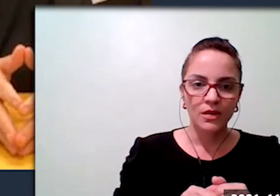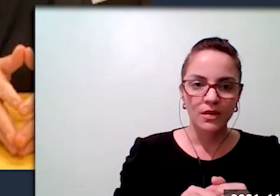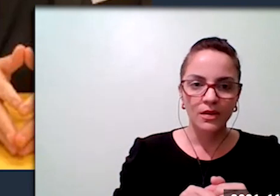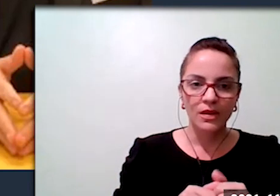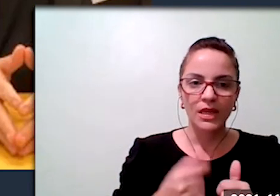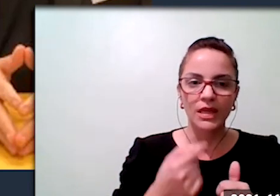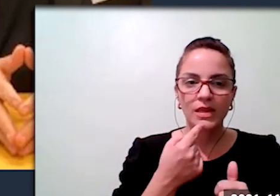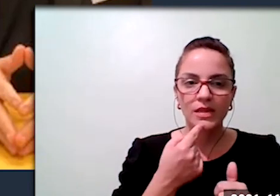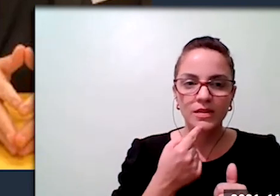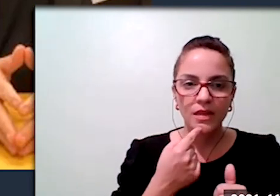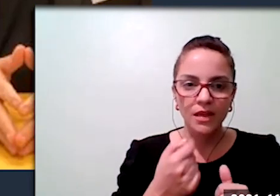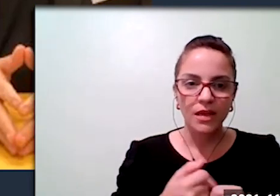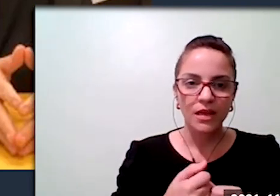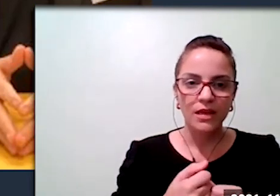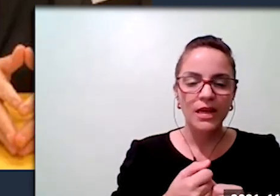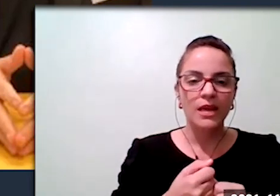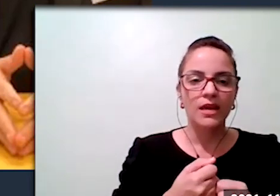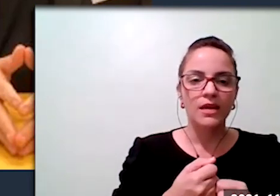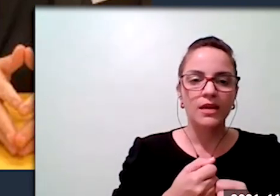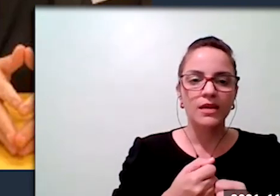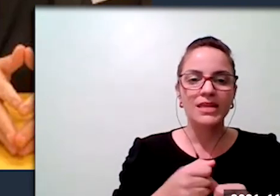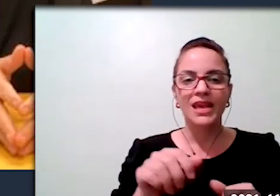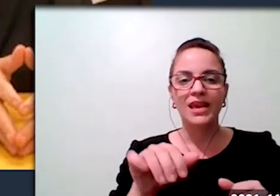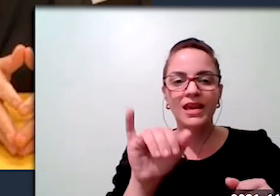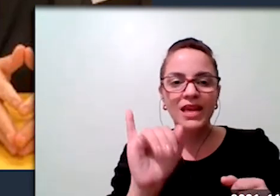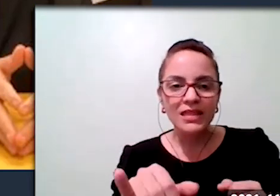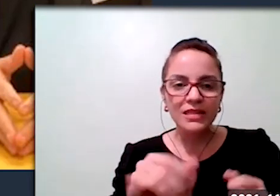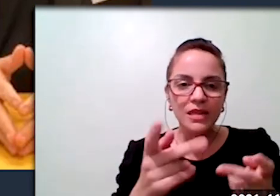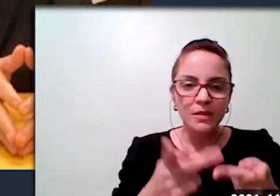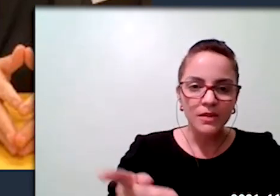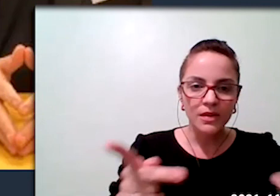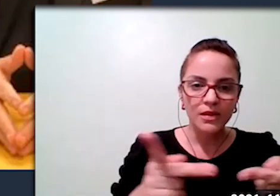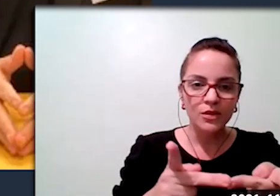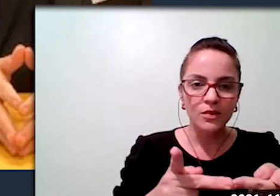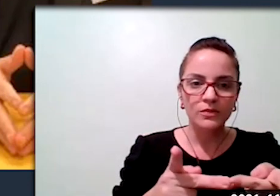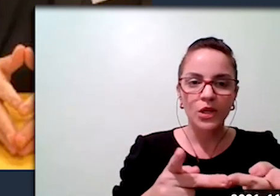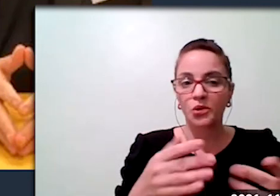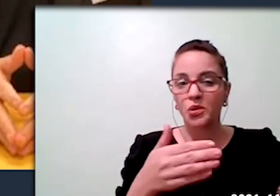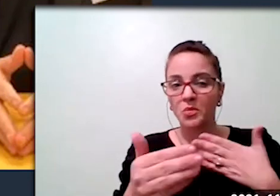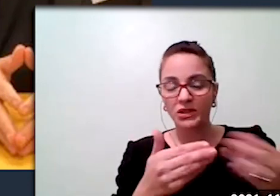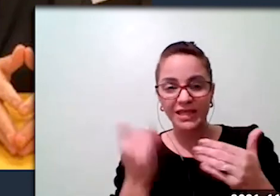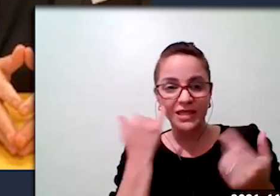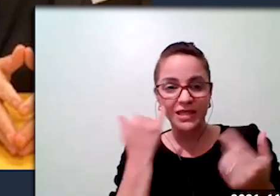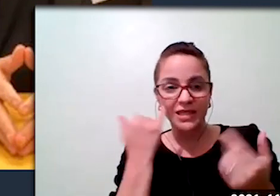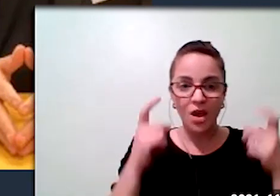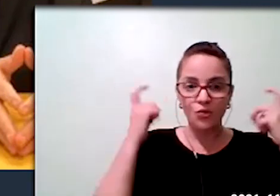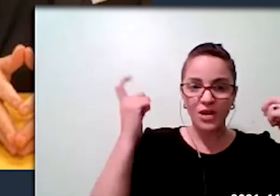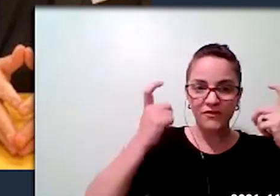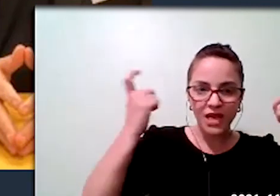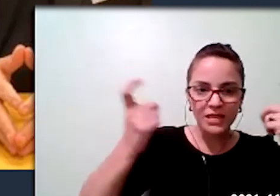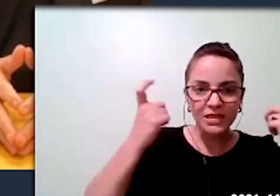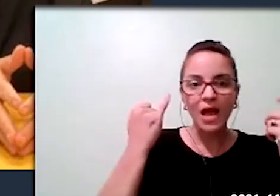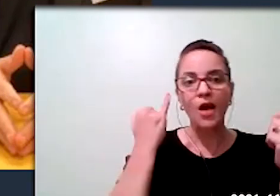ser tumultuaria. Lo mismo para una fiesta que para una protesta, para despenetrar gobiernos como para